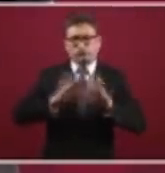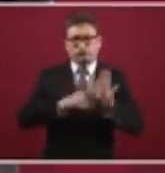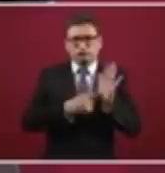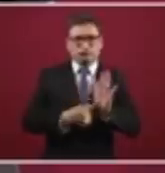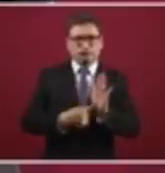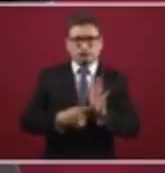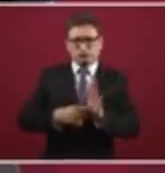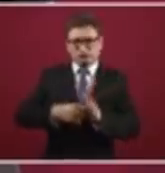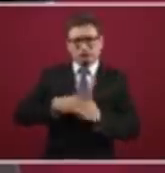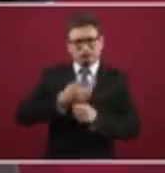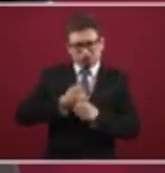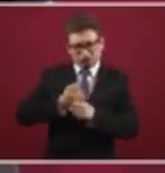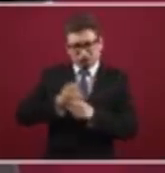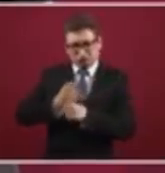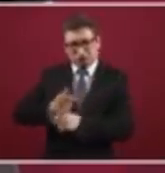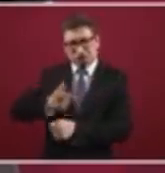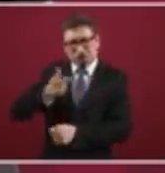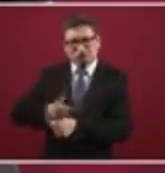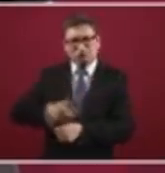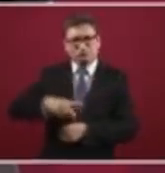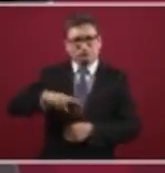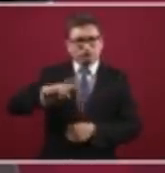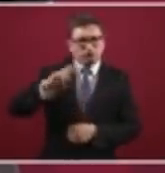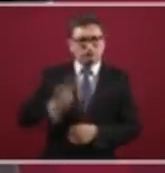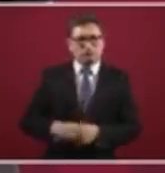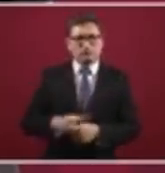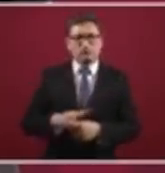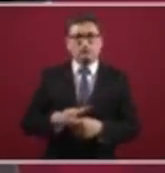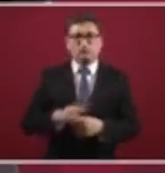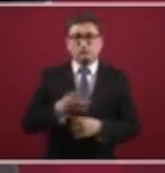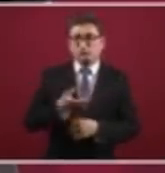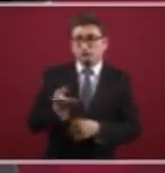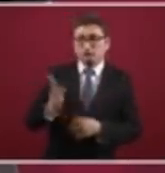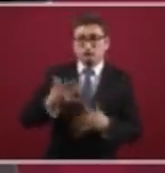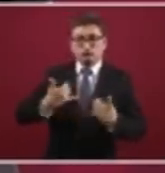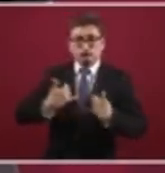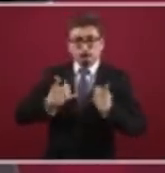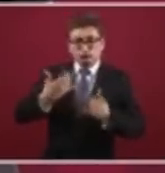verdad y encontrar a los jóvenes